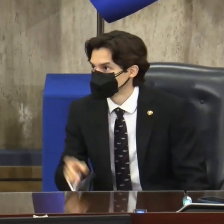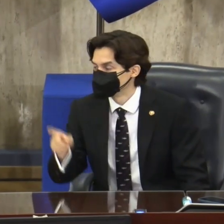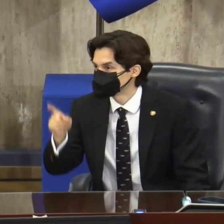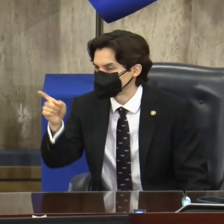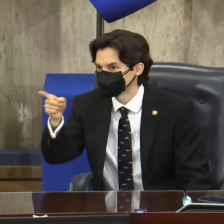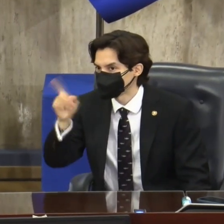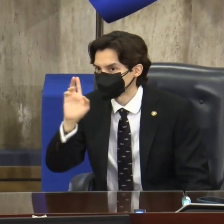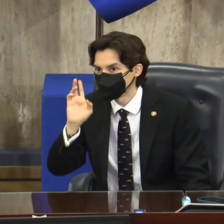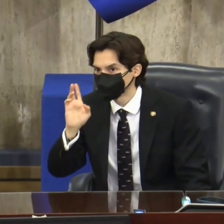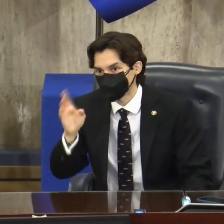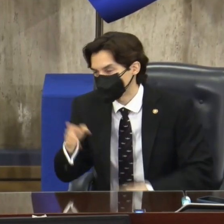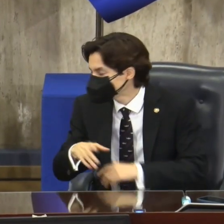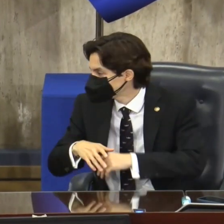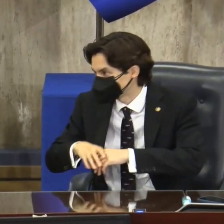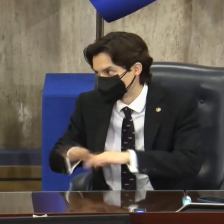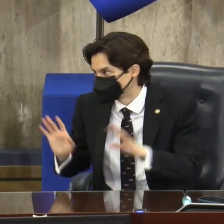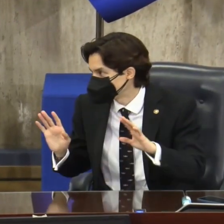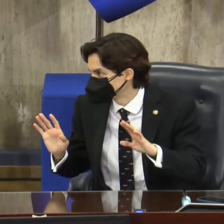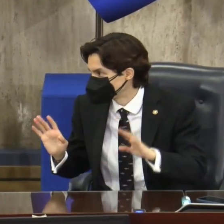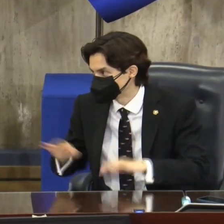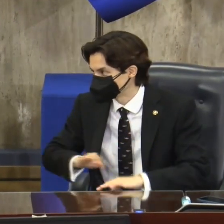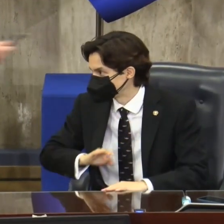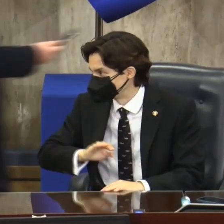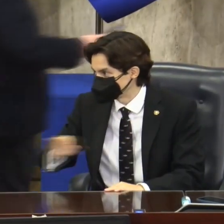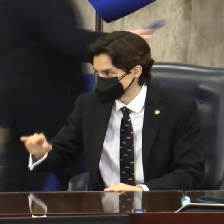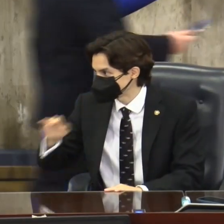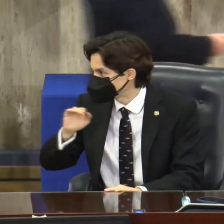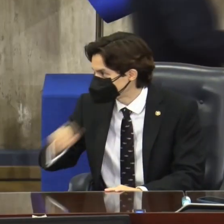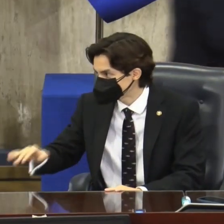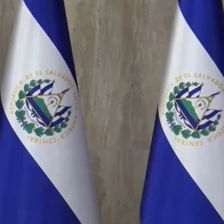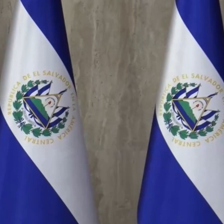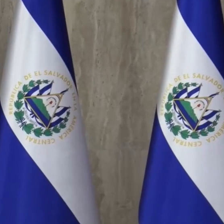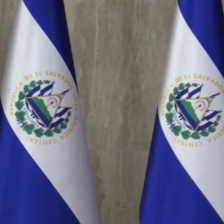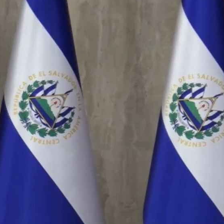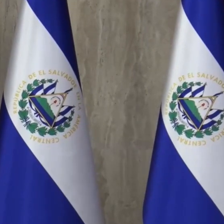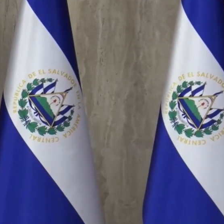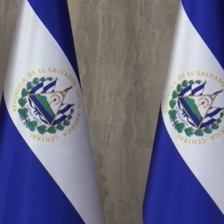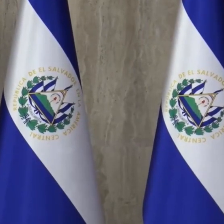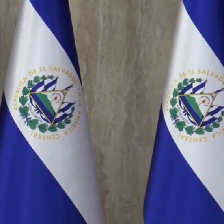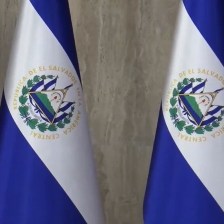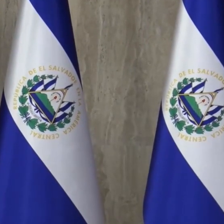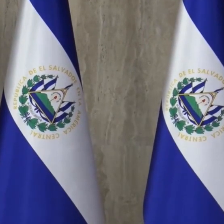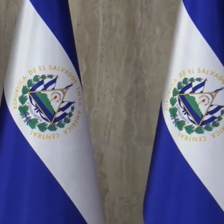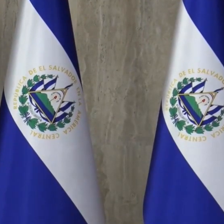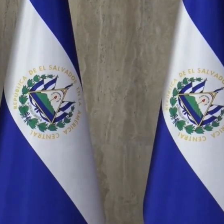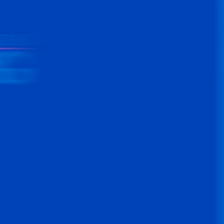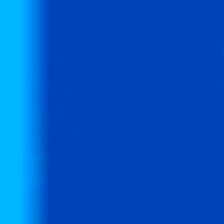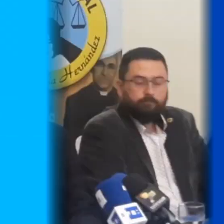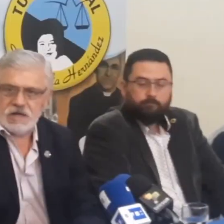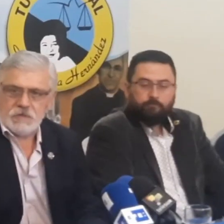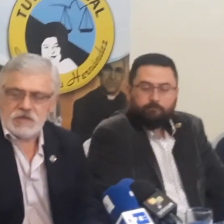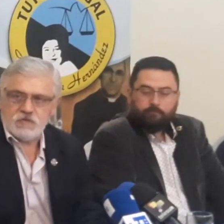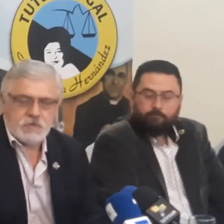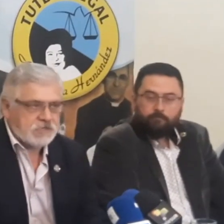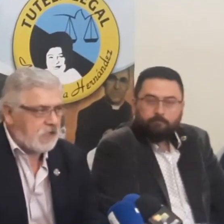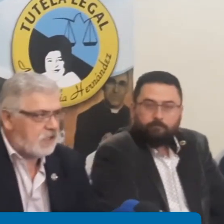presupuesto de 2023, que debe ser entregado por el Ministerio de Hacienda a más tardar el próximo 30 de septiembre.